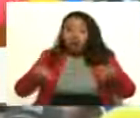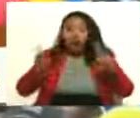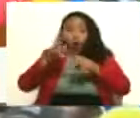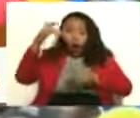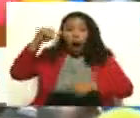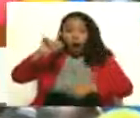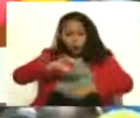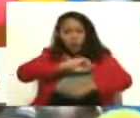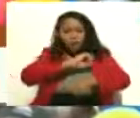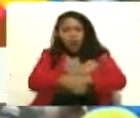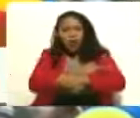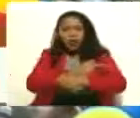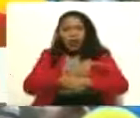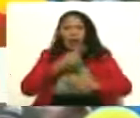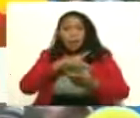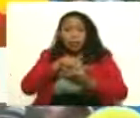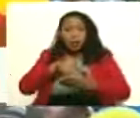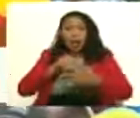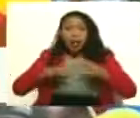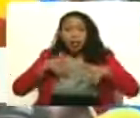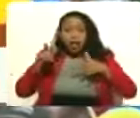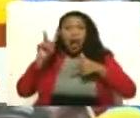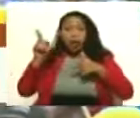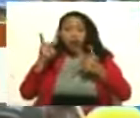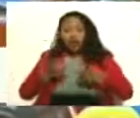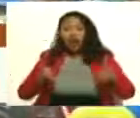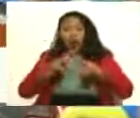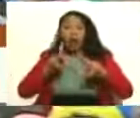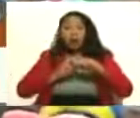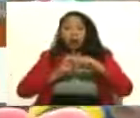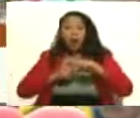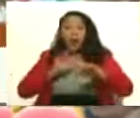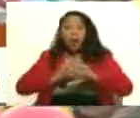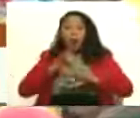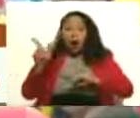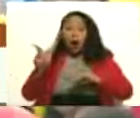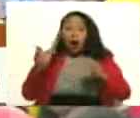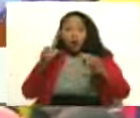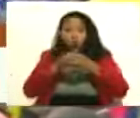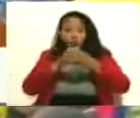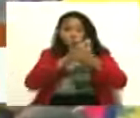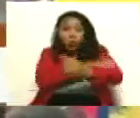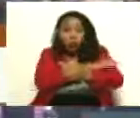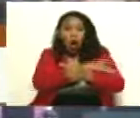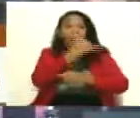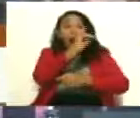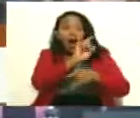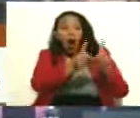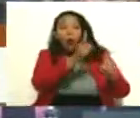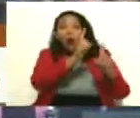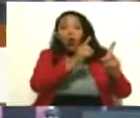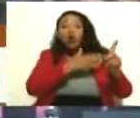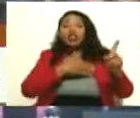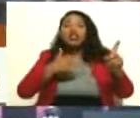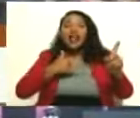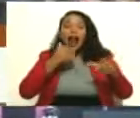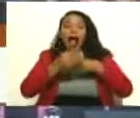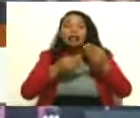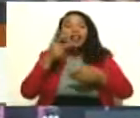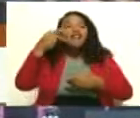en estos actos. Son muy valientes, porque del lado opositor hay gente que quiere comérselos vivos.